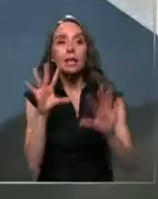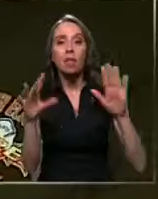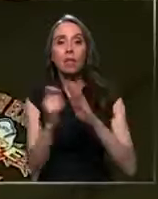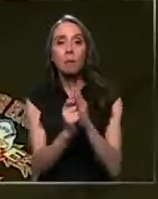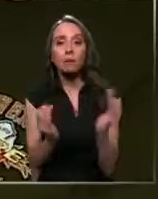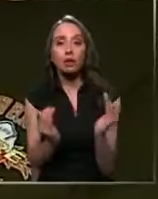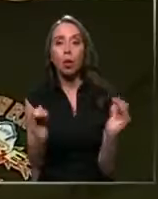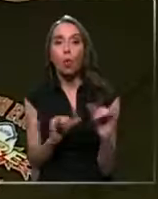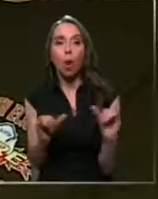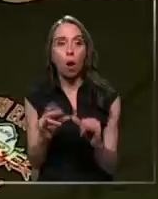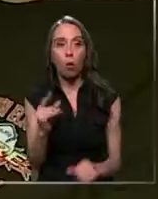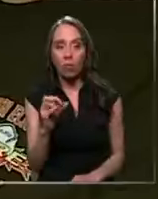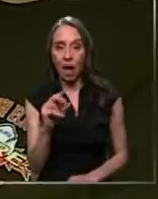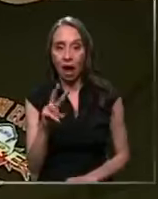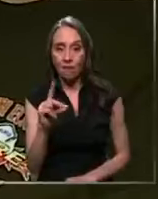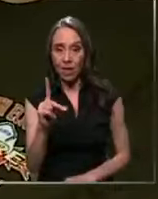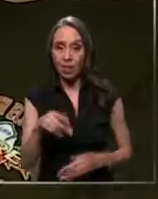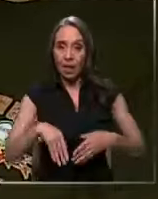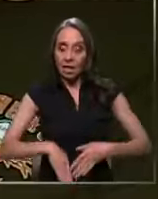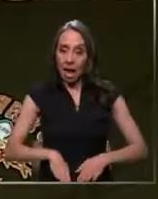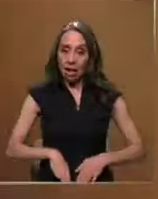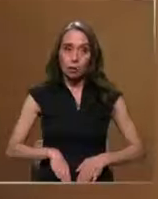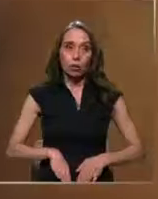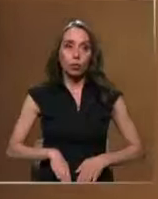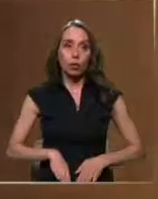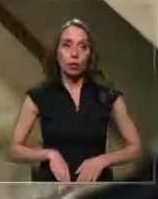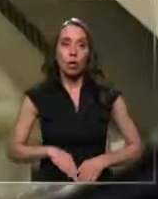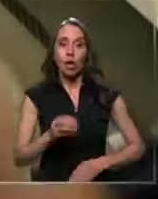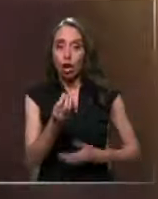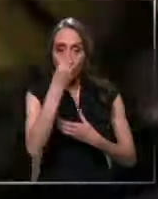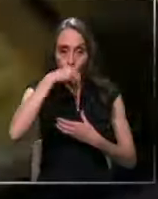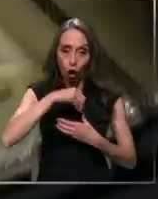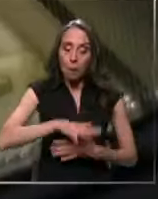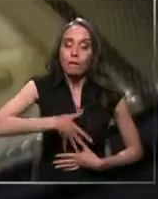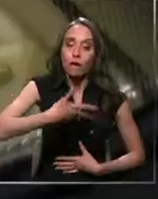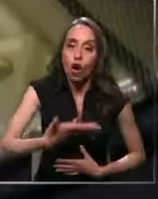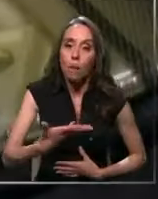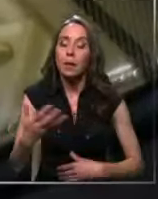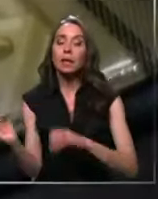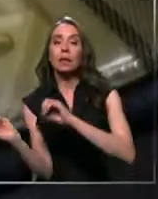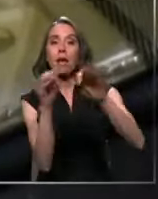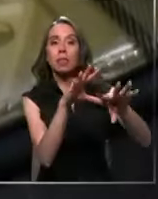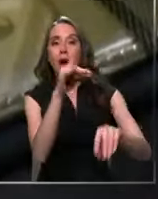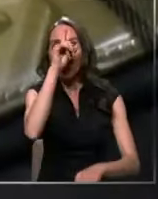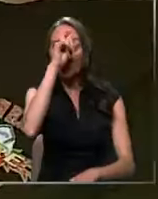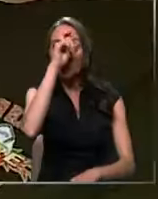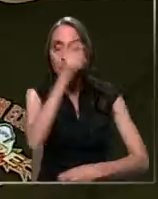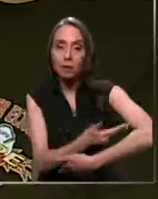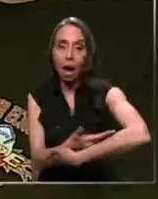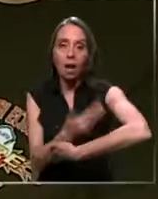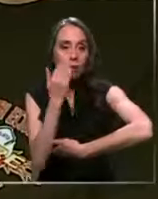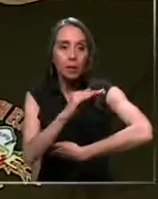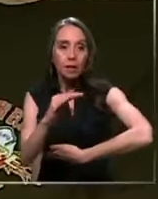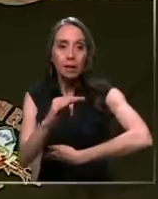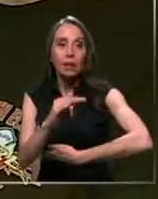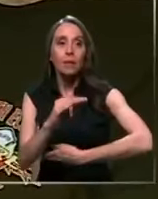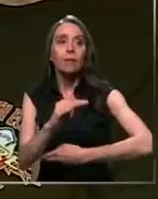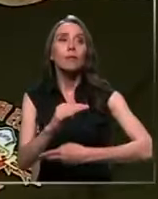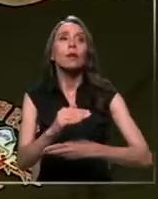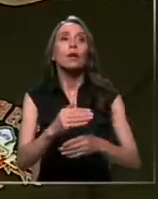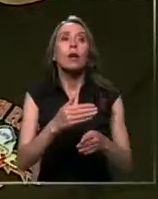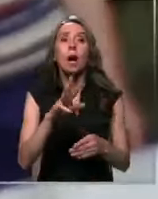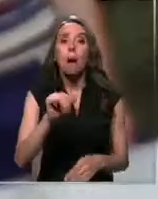meses. David cuando nació, él lo que comía vomitaba. Lo hospitalizaron en un hospital de niños. a la altura del 19.000